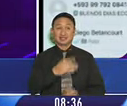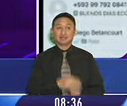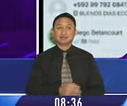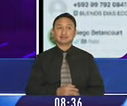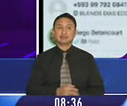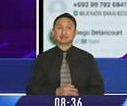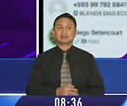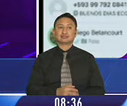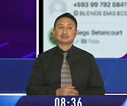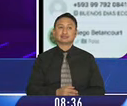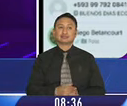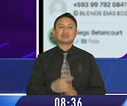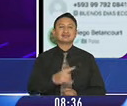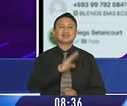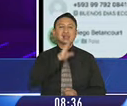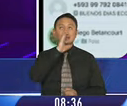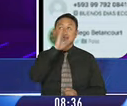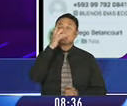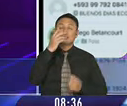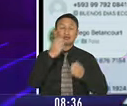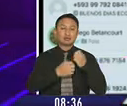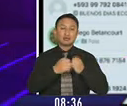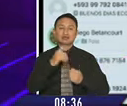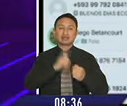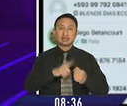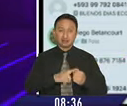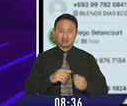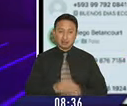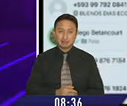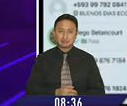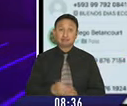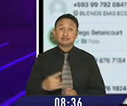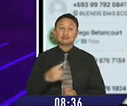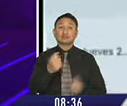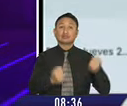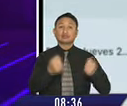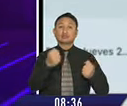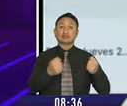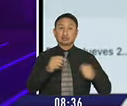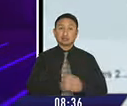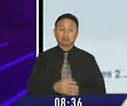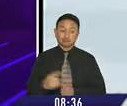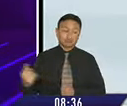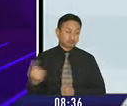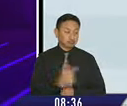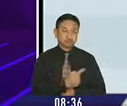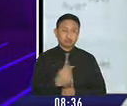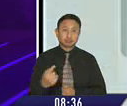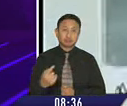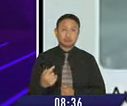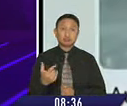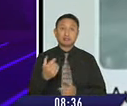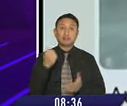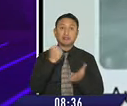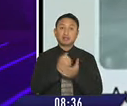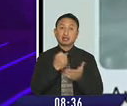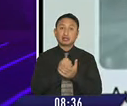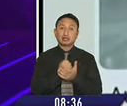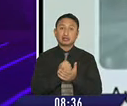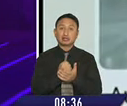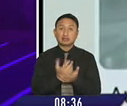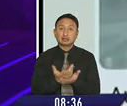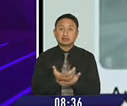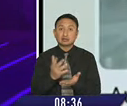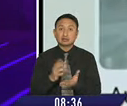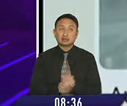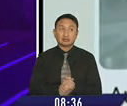pasa siempre este tipo de cosas. Vemos a diario automóviles que circulan por las calles sin matrícula.